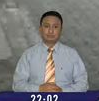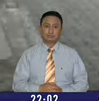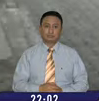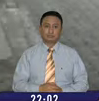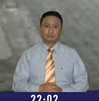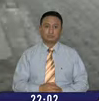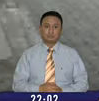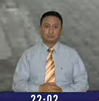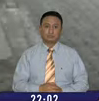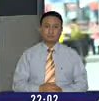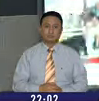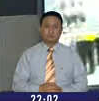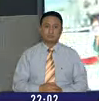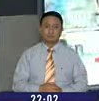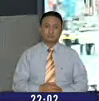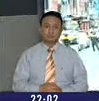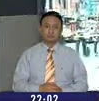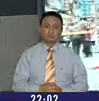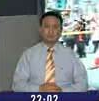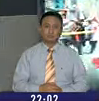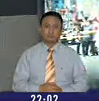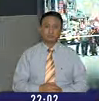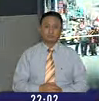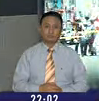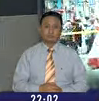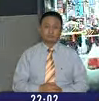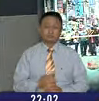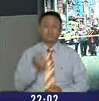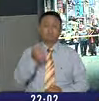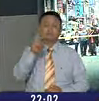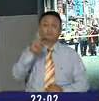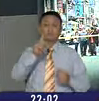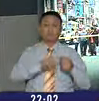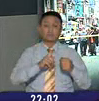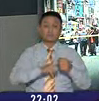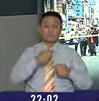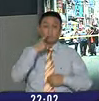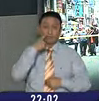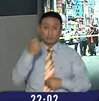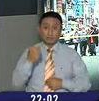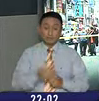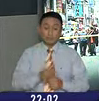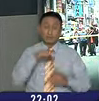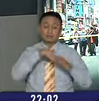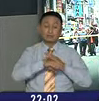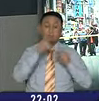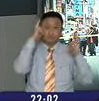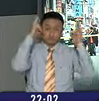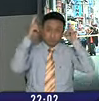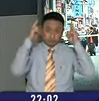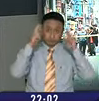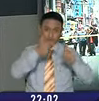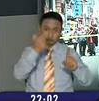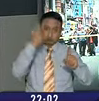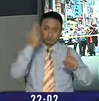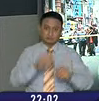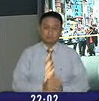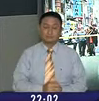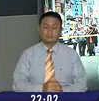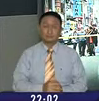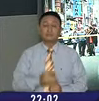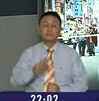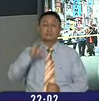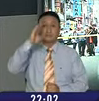Adriana Rojas. Al sur de Quito, un hombre fue baleado al interior de una peluquería. La Policía Nacional